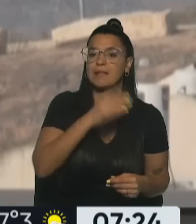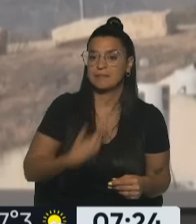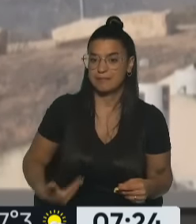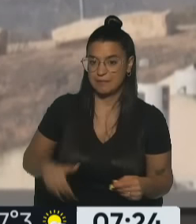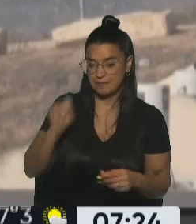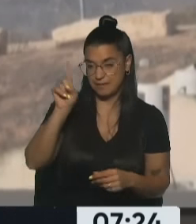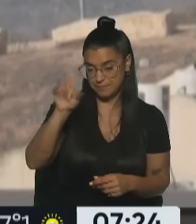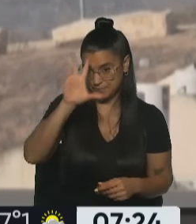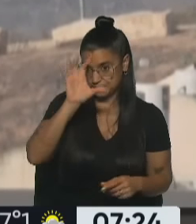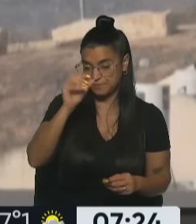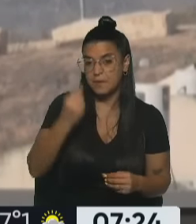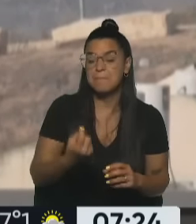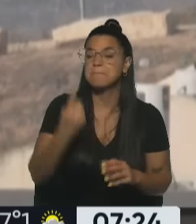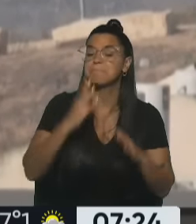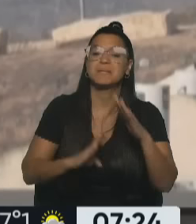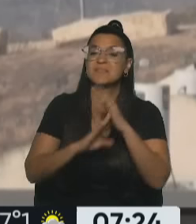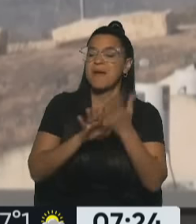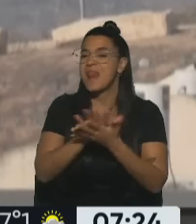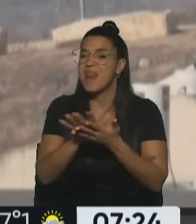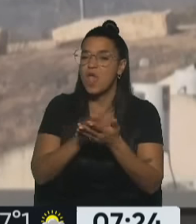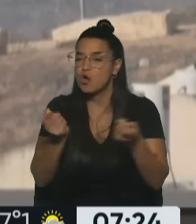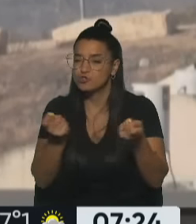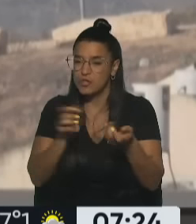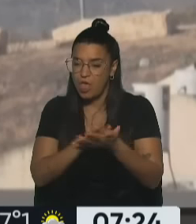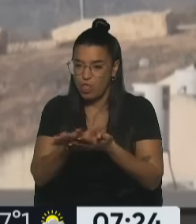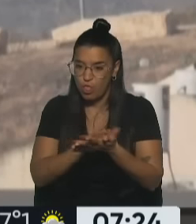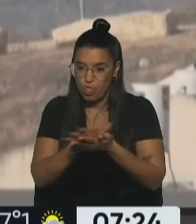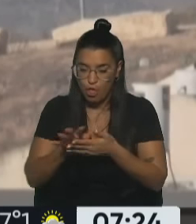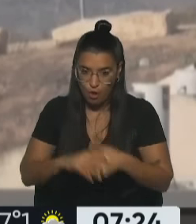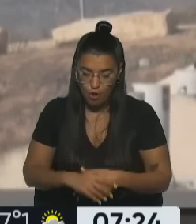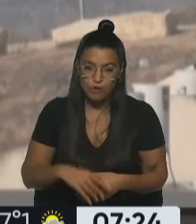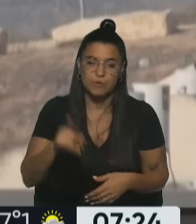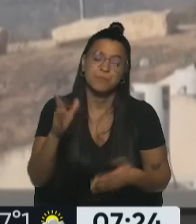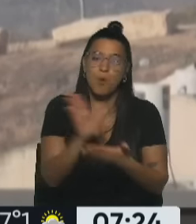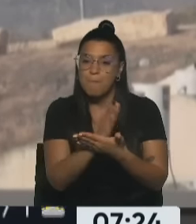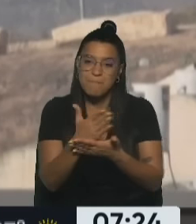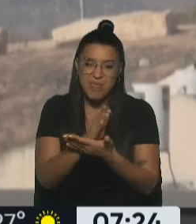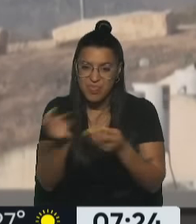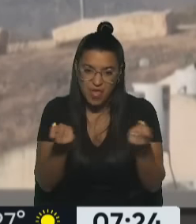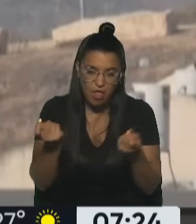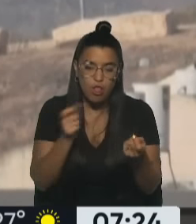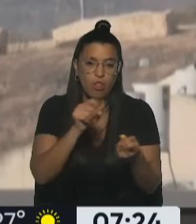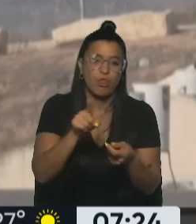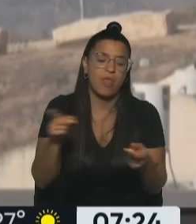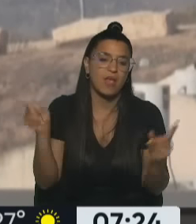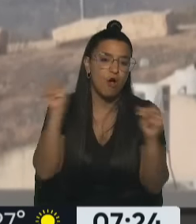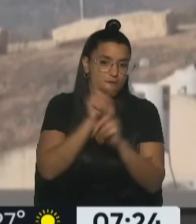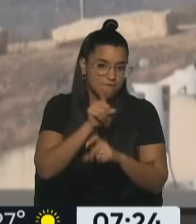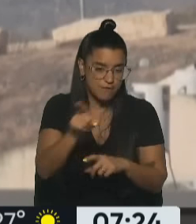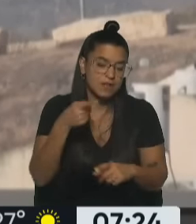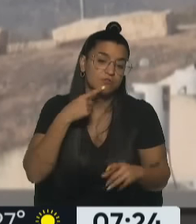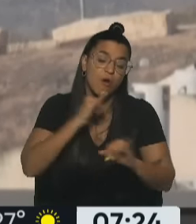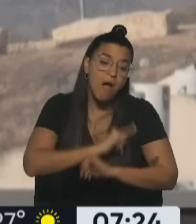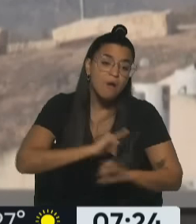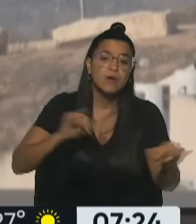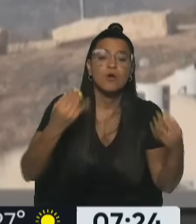que recordemos es el principal negociador y vamos a decir mediador del conflicto, que comunicaba